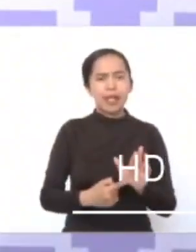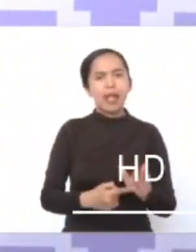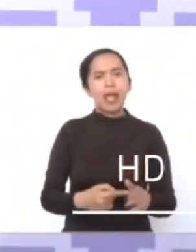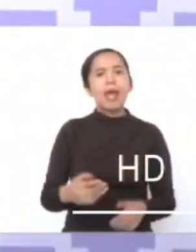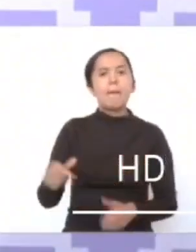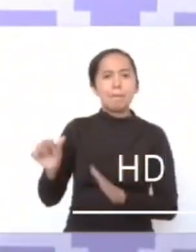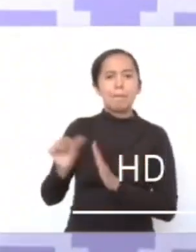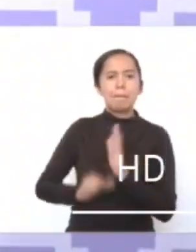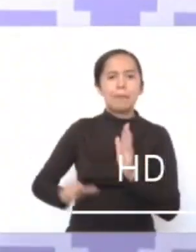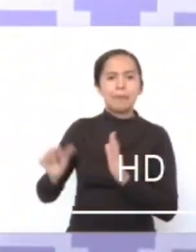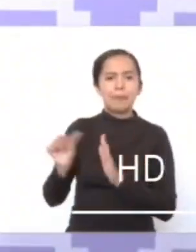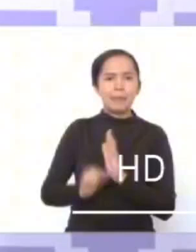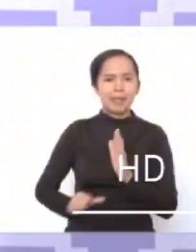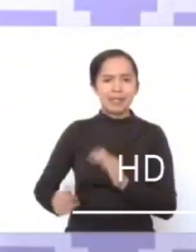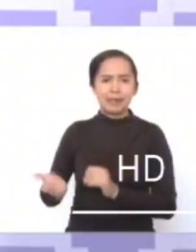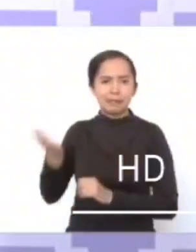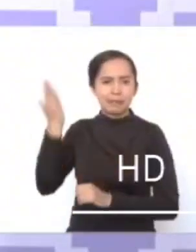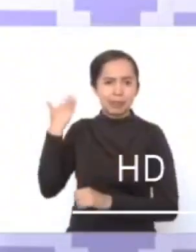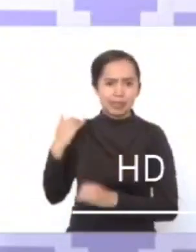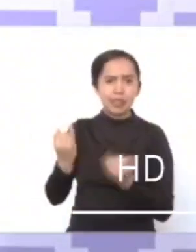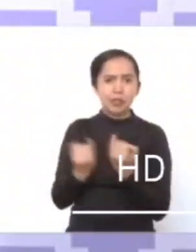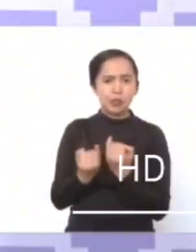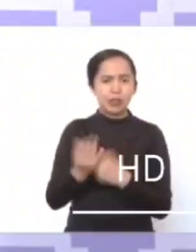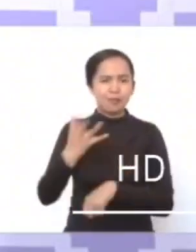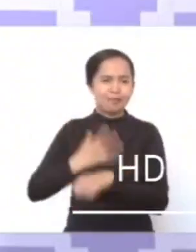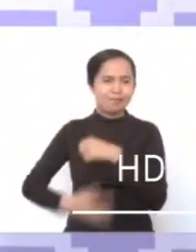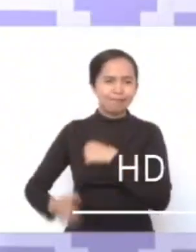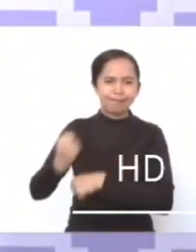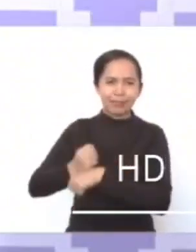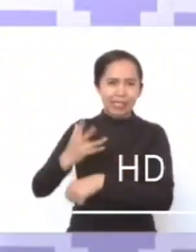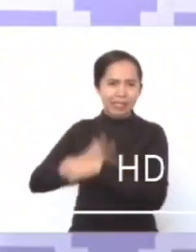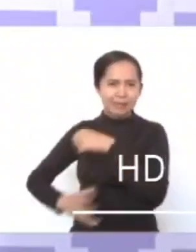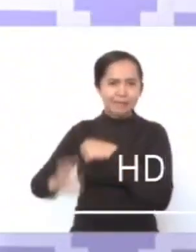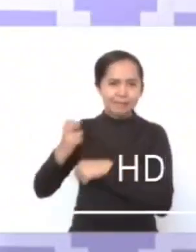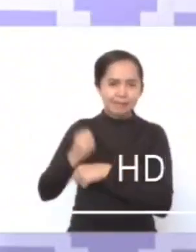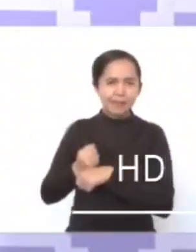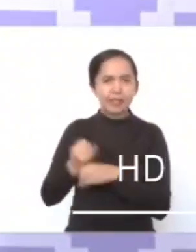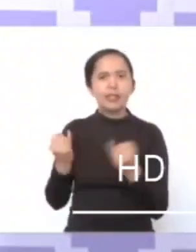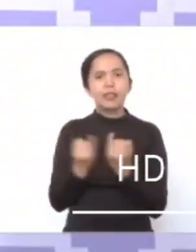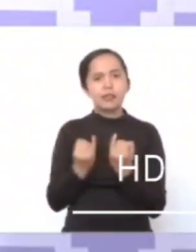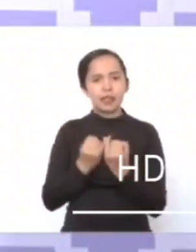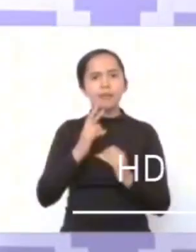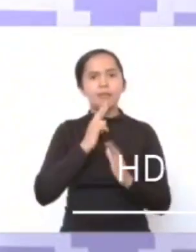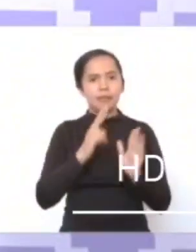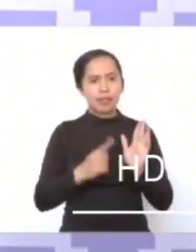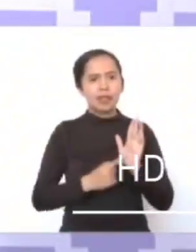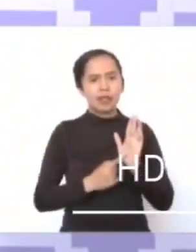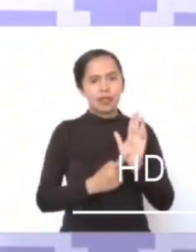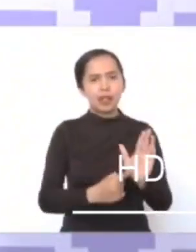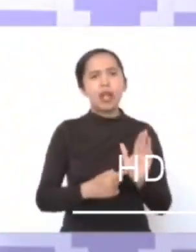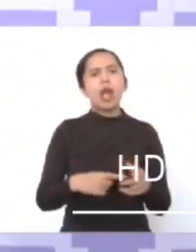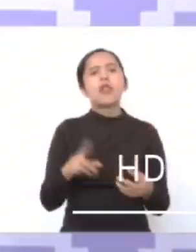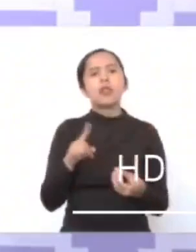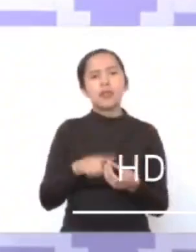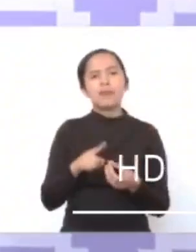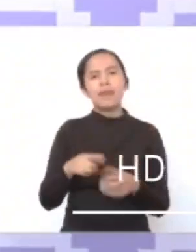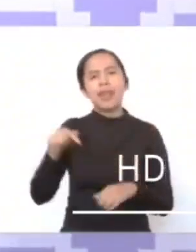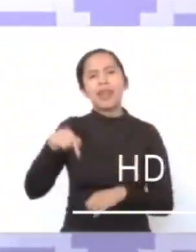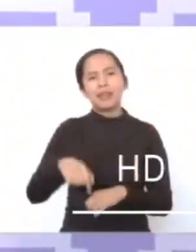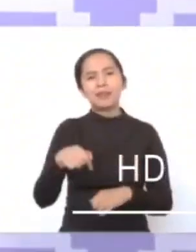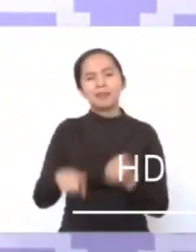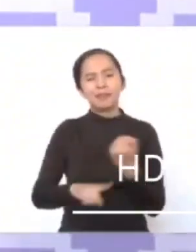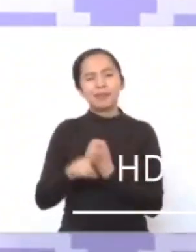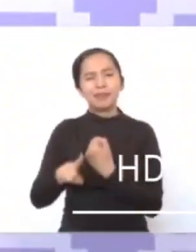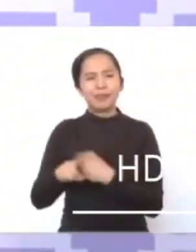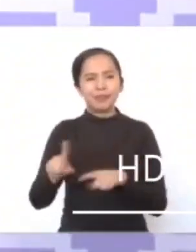en meses y años anteriores, además de dar resultados en los casos recientes. A diferencia